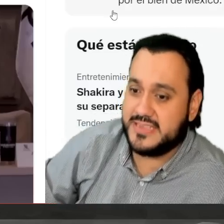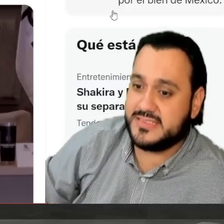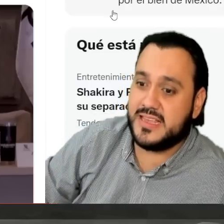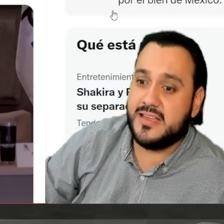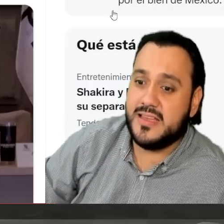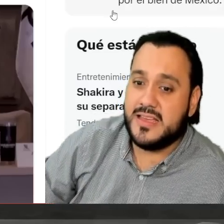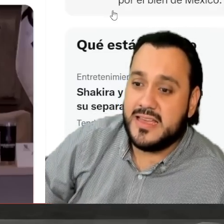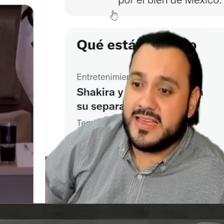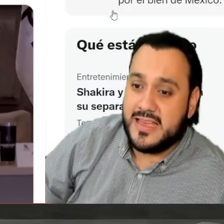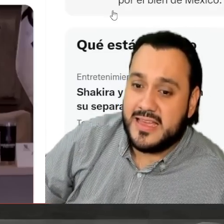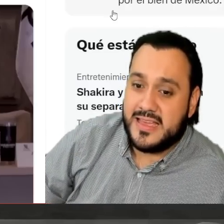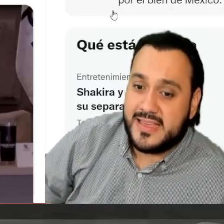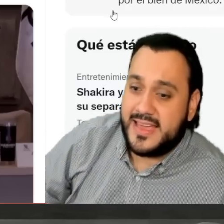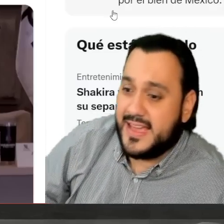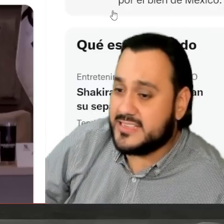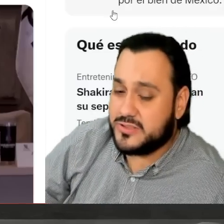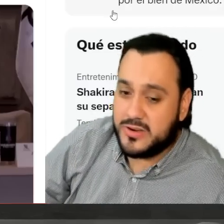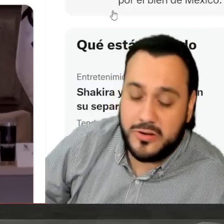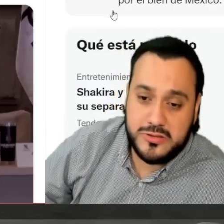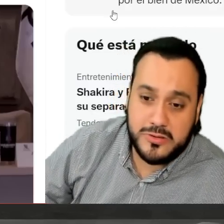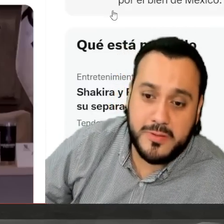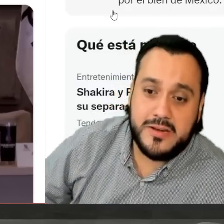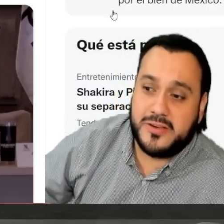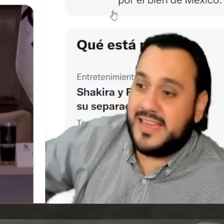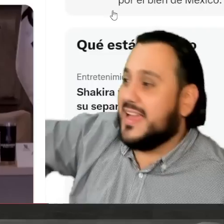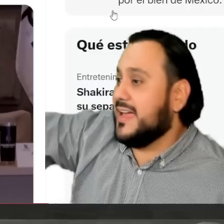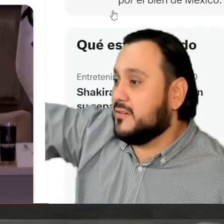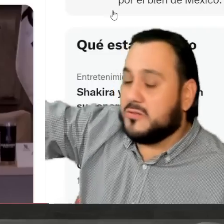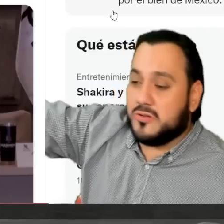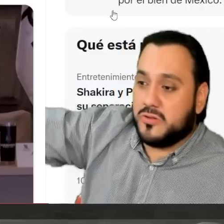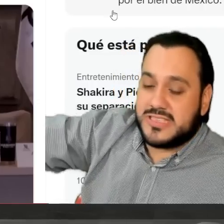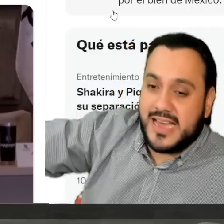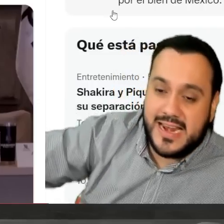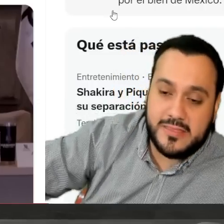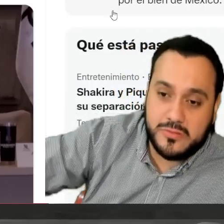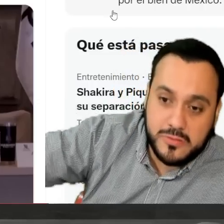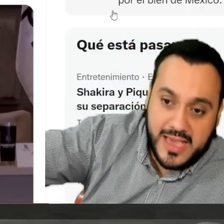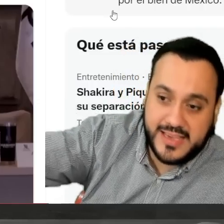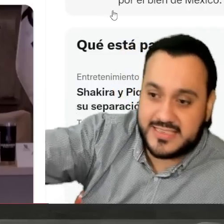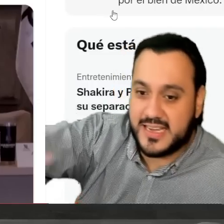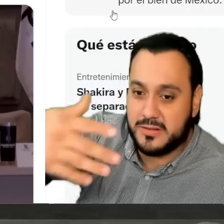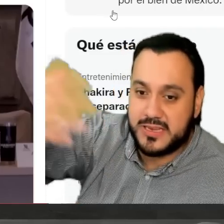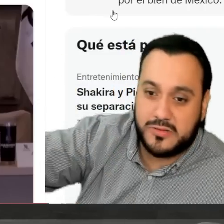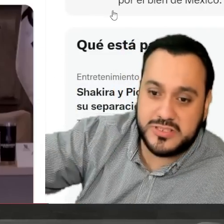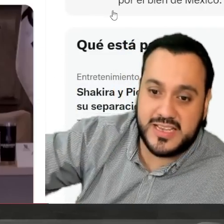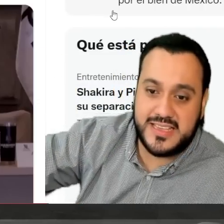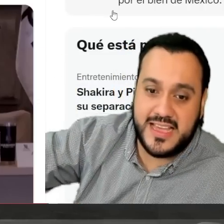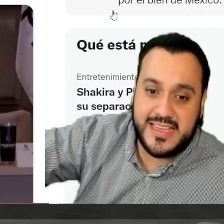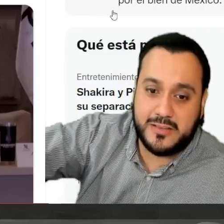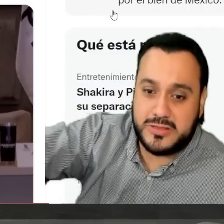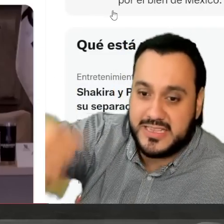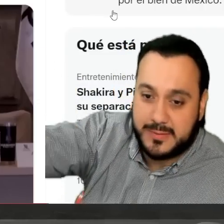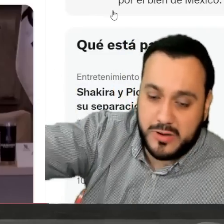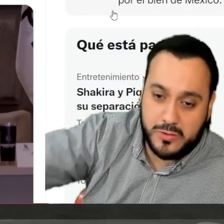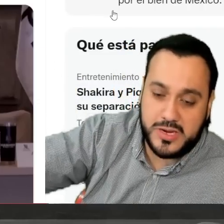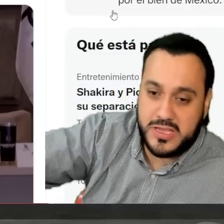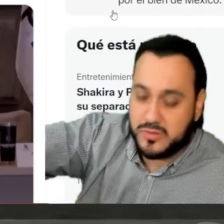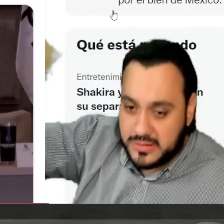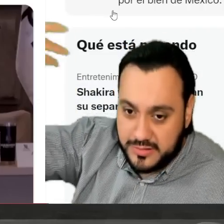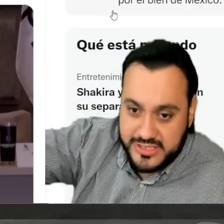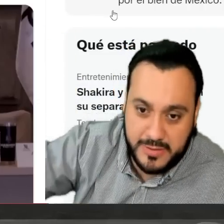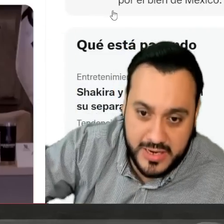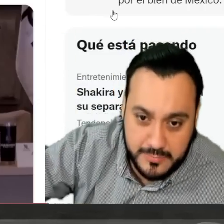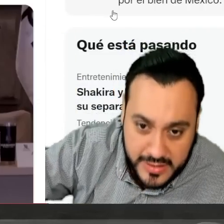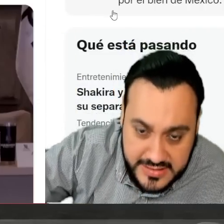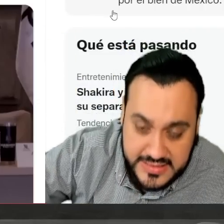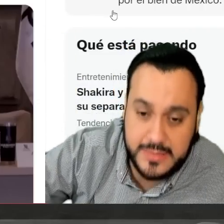feminista que esté el otro bueno que ya no nos está jalando hay que sacar otra cosa ya ya utilizamos a los niños